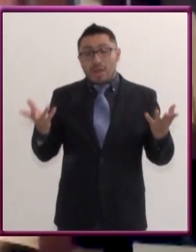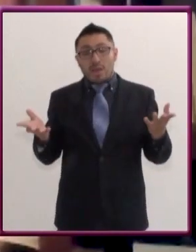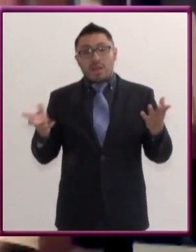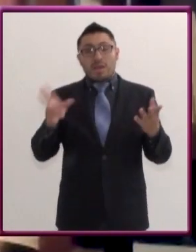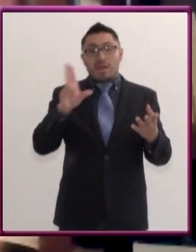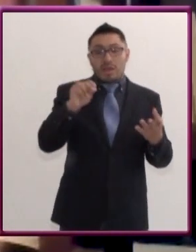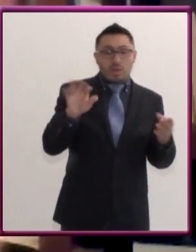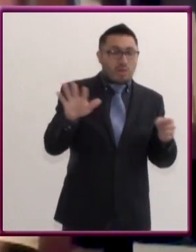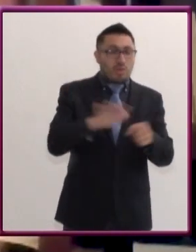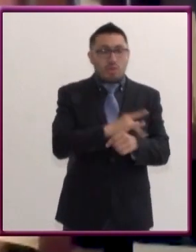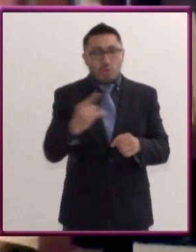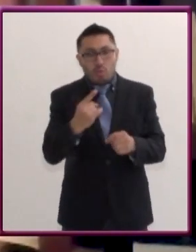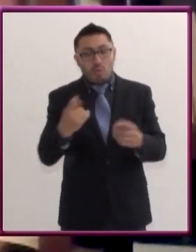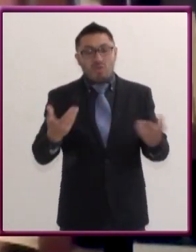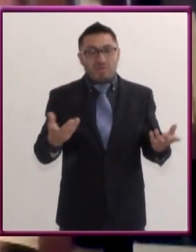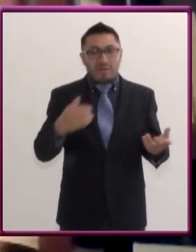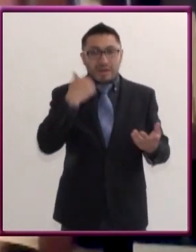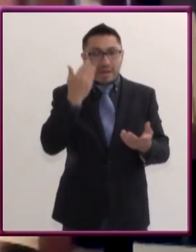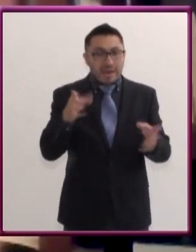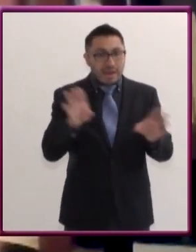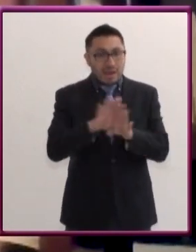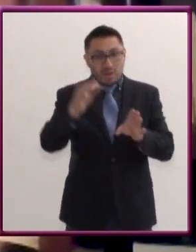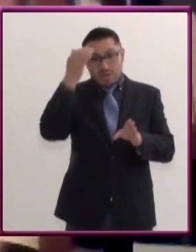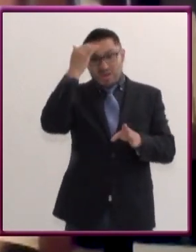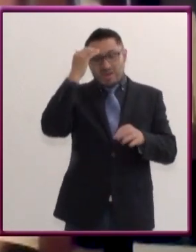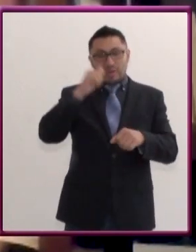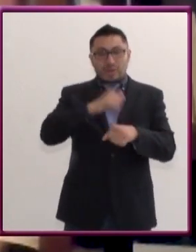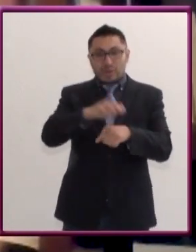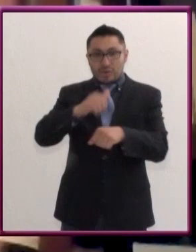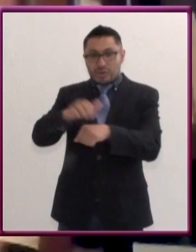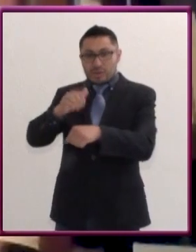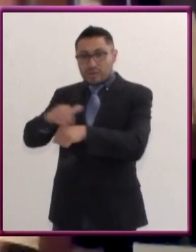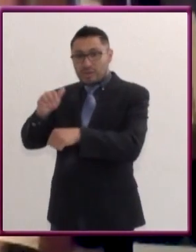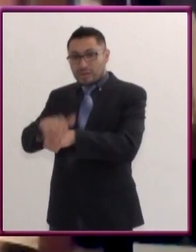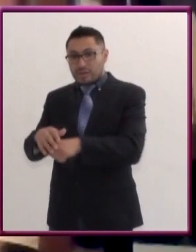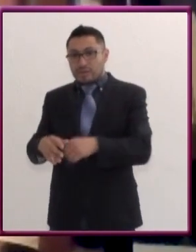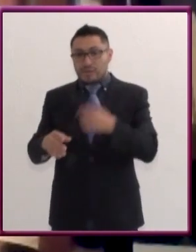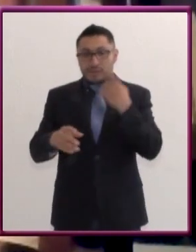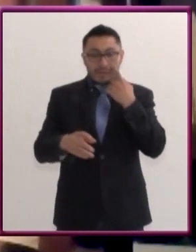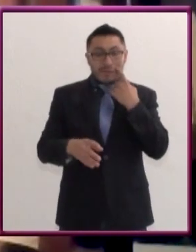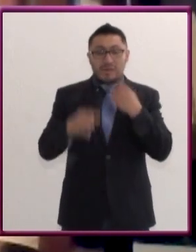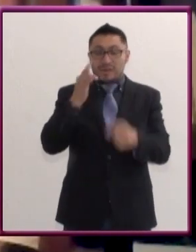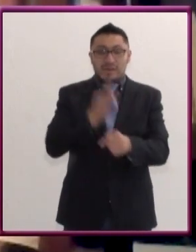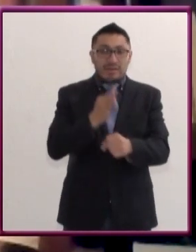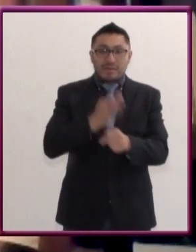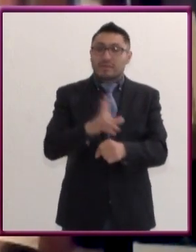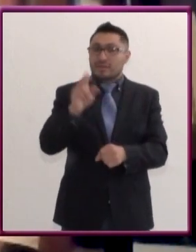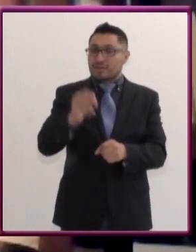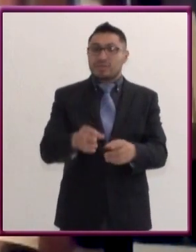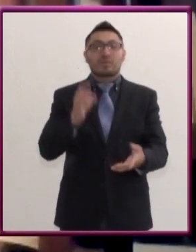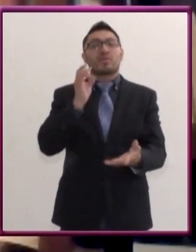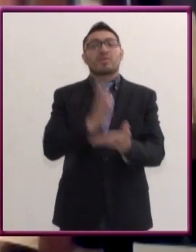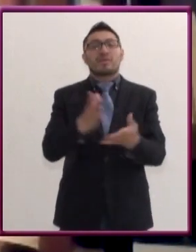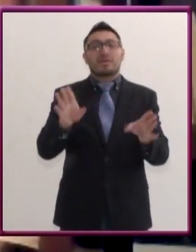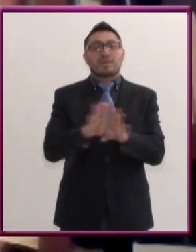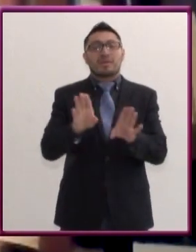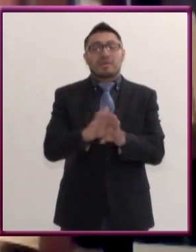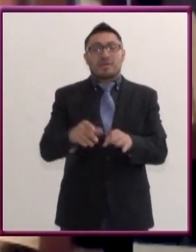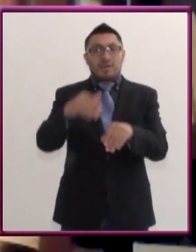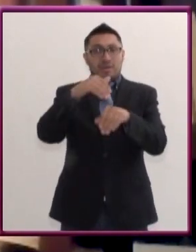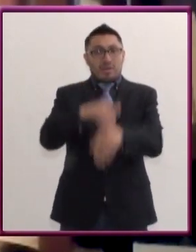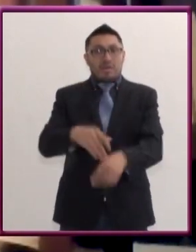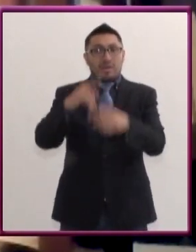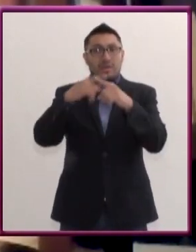no es porque se quiera conocer los decimales en la actualidad, sino que obedece a